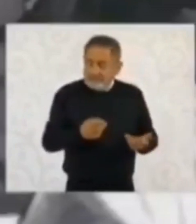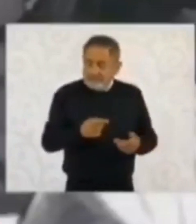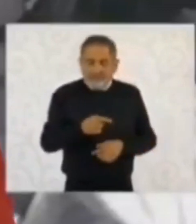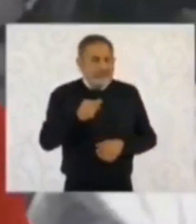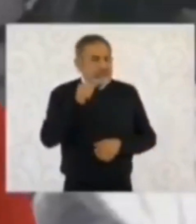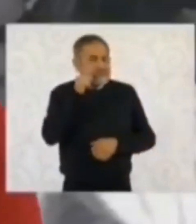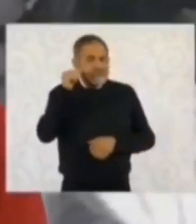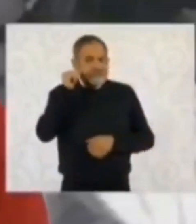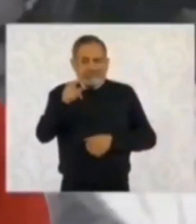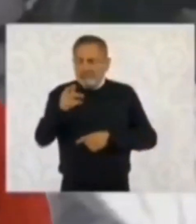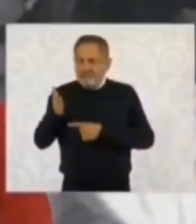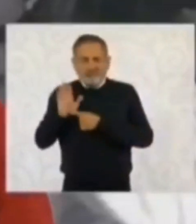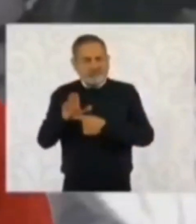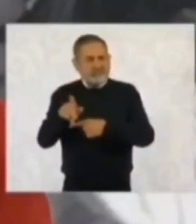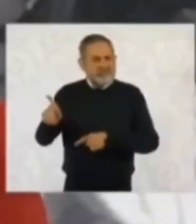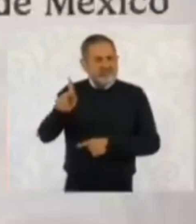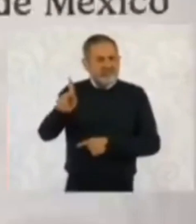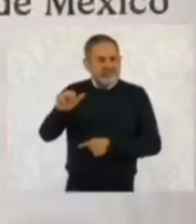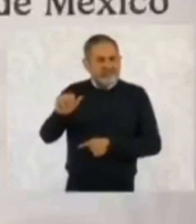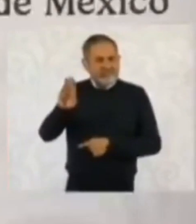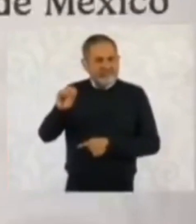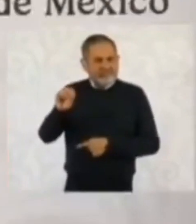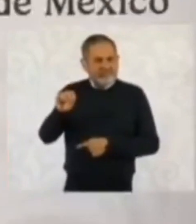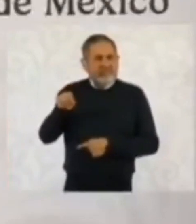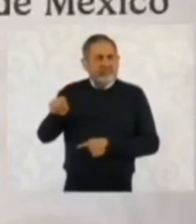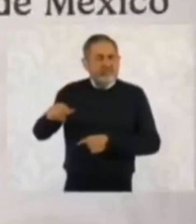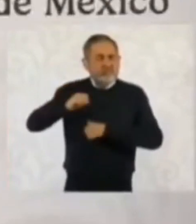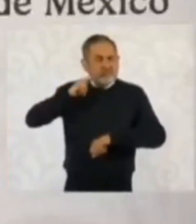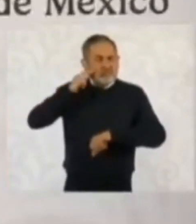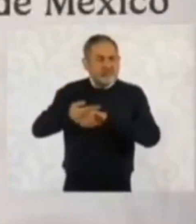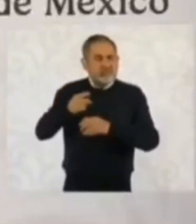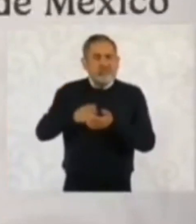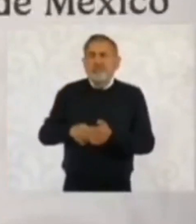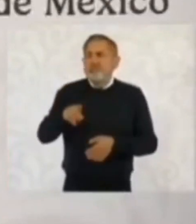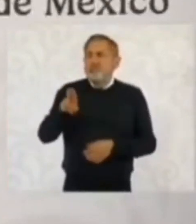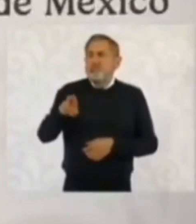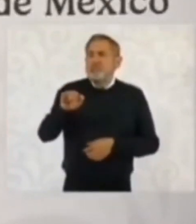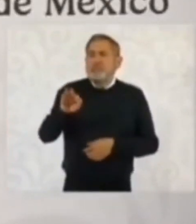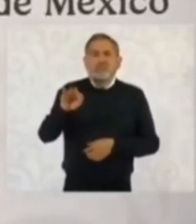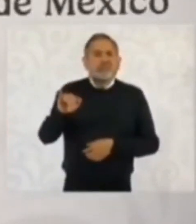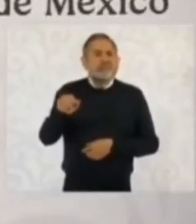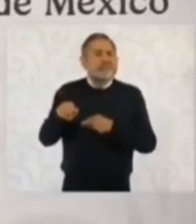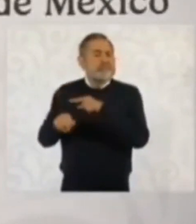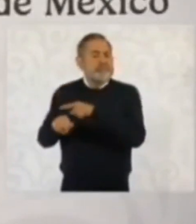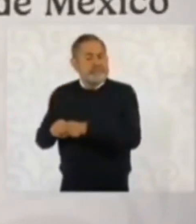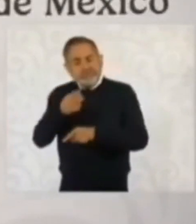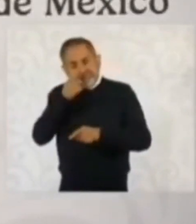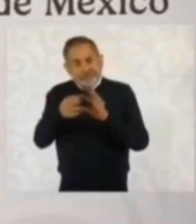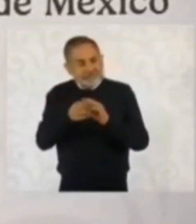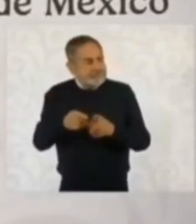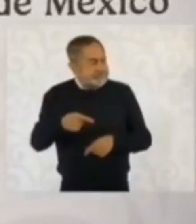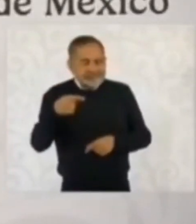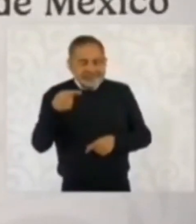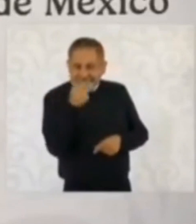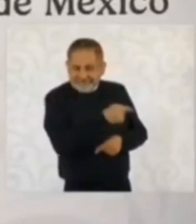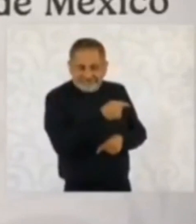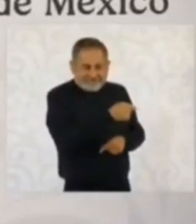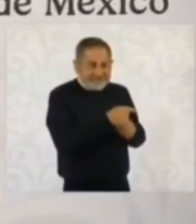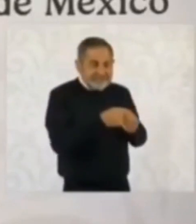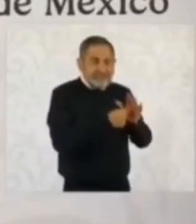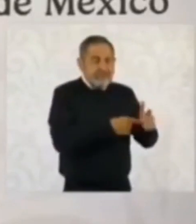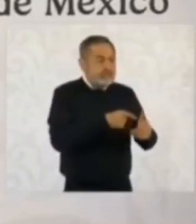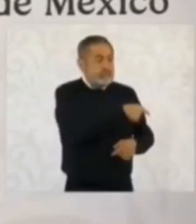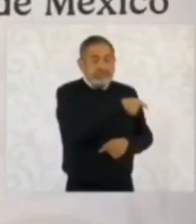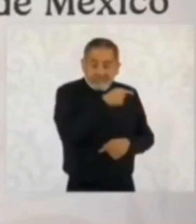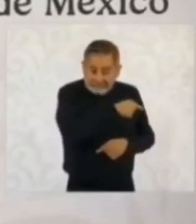Ayer presentaba a Pablo Gómez, titular de la Unidad de Inteligencia Financiera, que les han dado